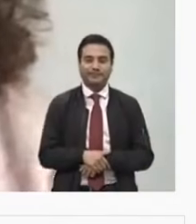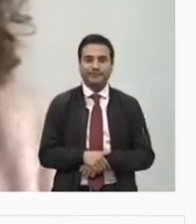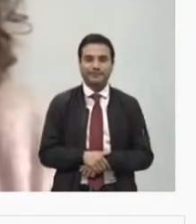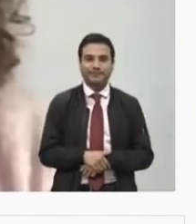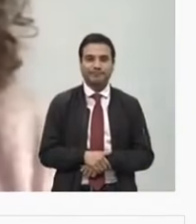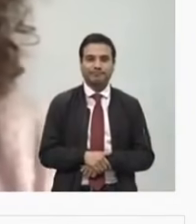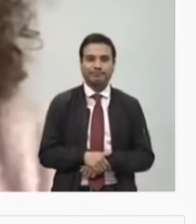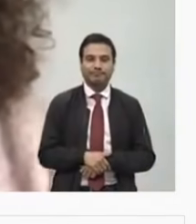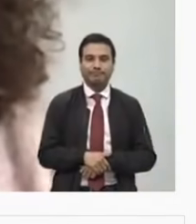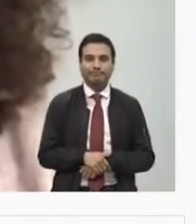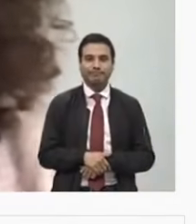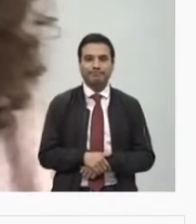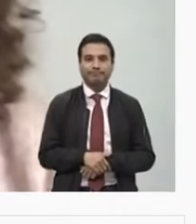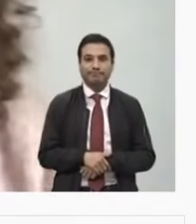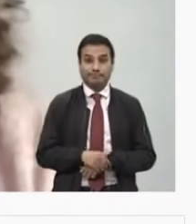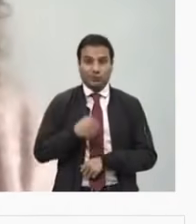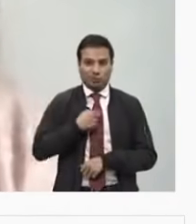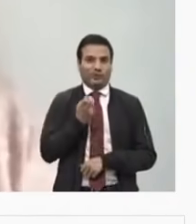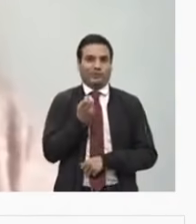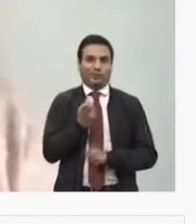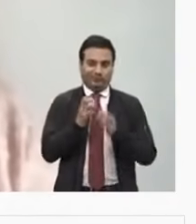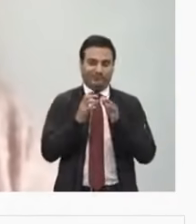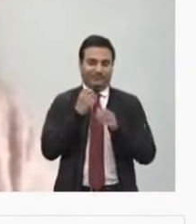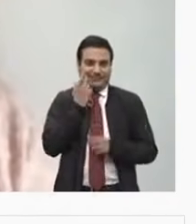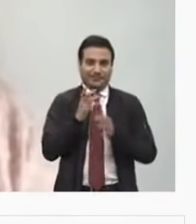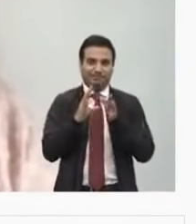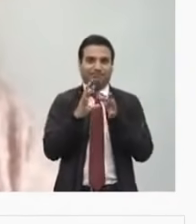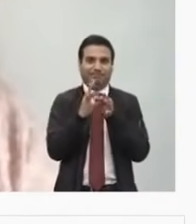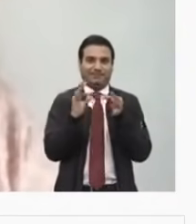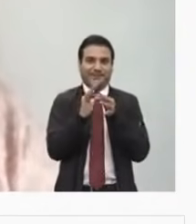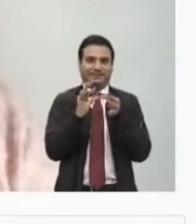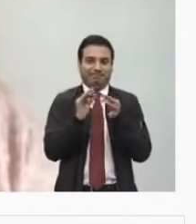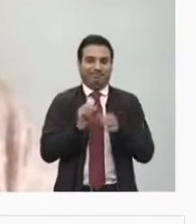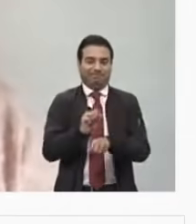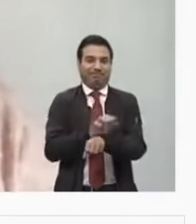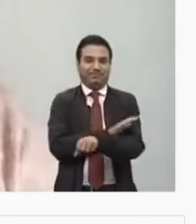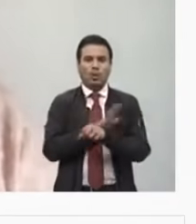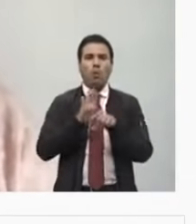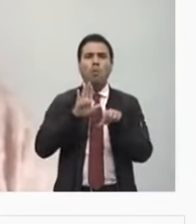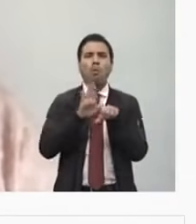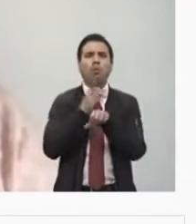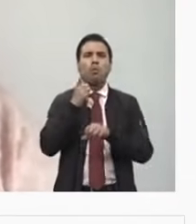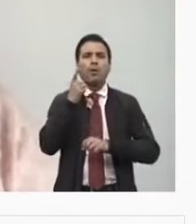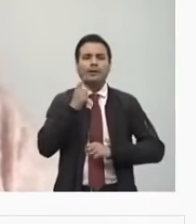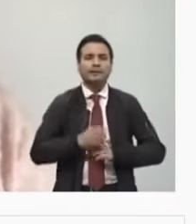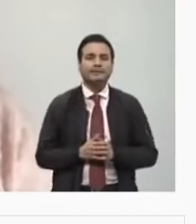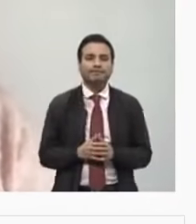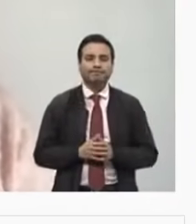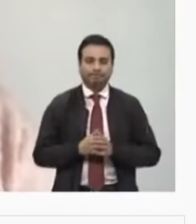emocionada va a empezar con esto porque las palabras incluso